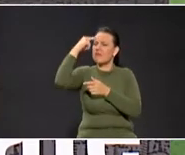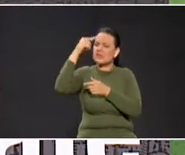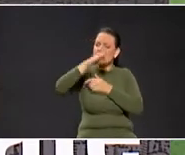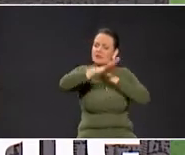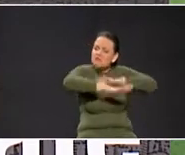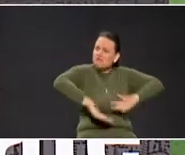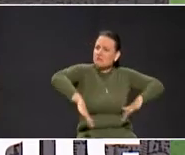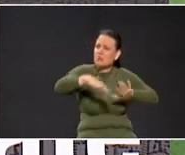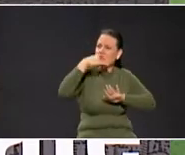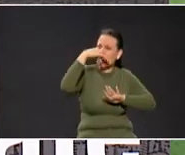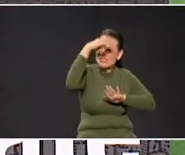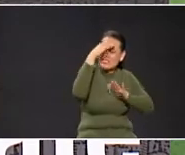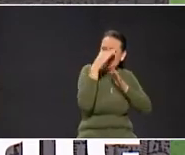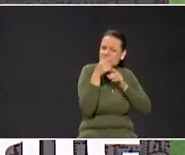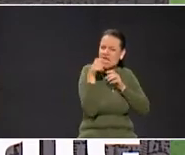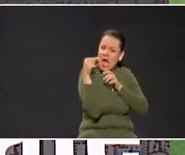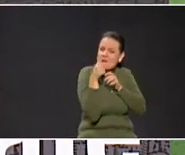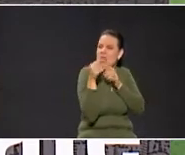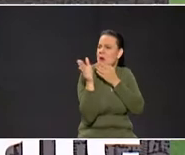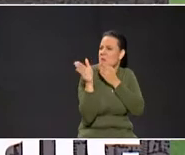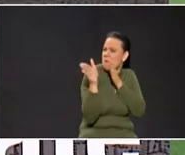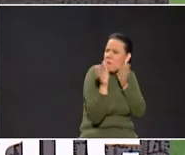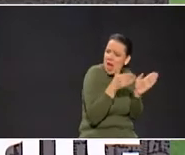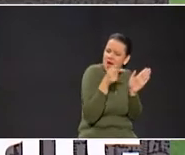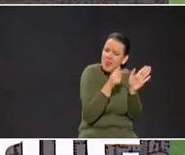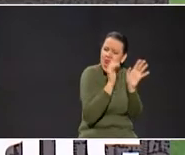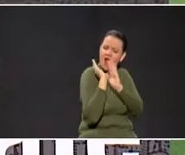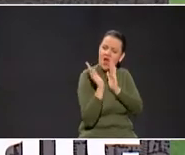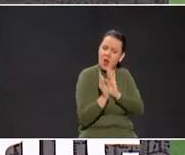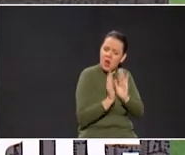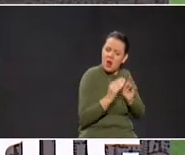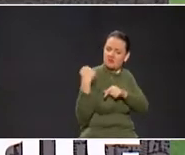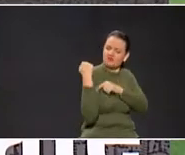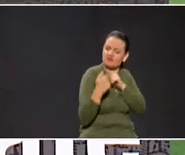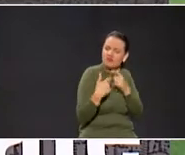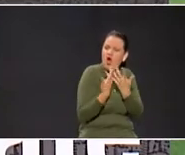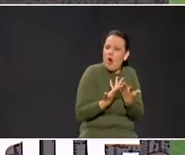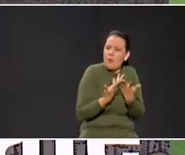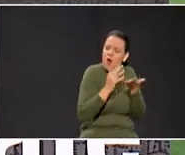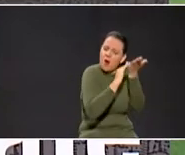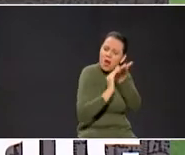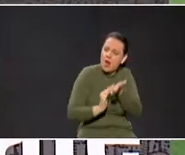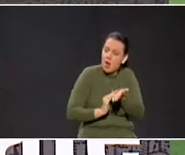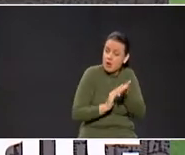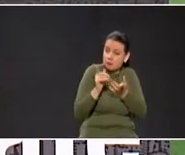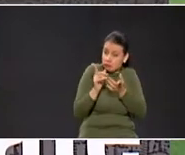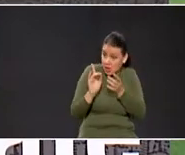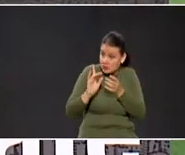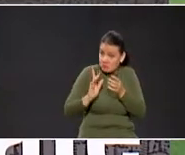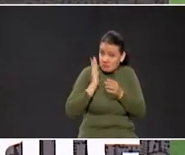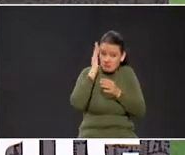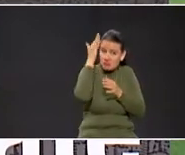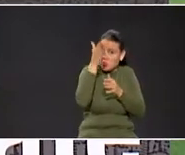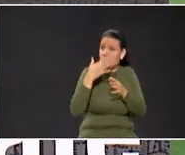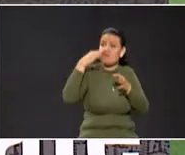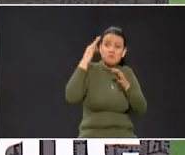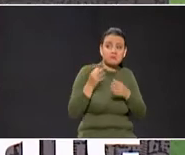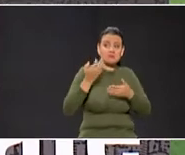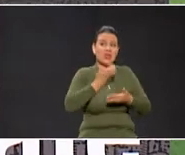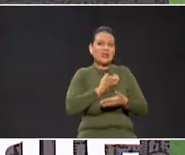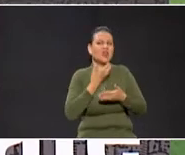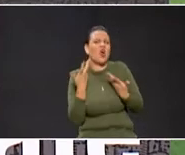reordenamiento territorial al pot al plan de ordenamiento territorial en caso de llegar a la alcaldía y ya con este micrófono de